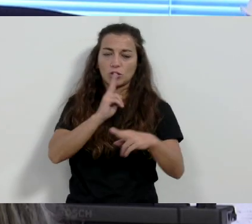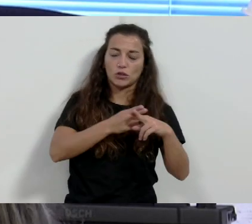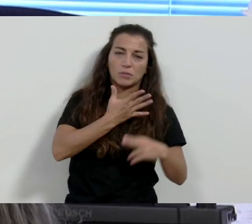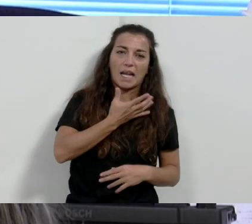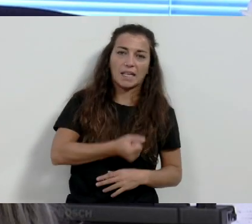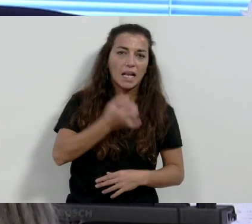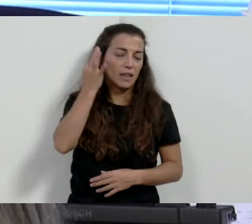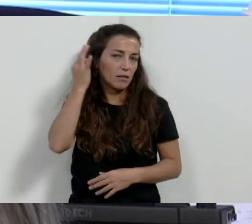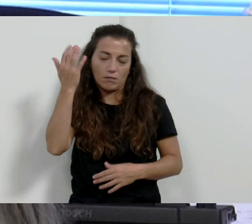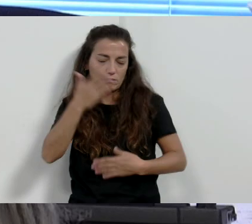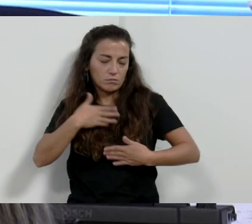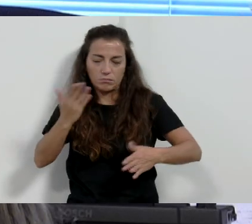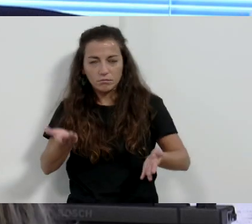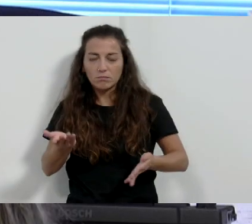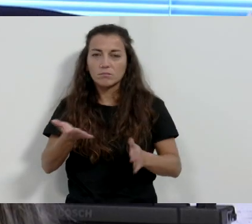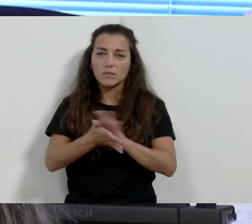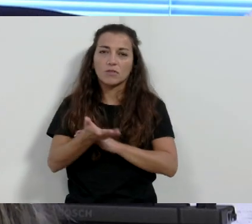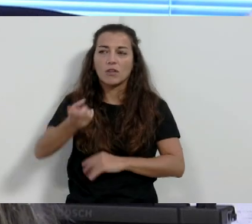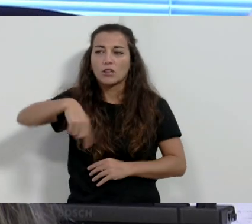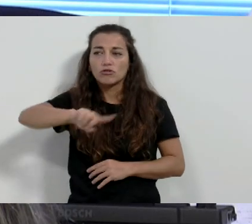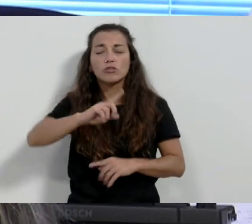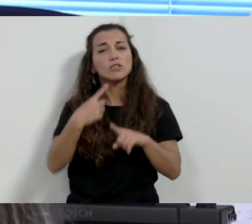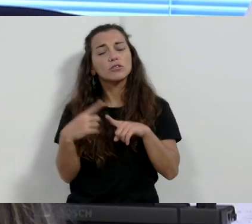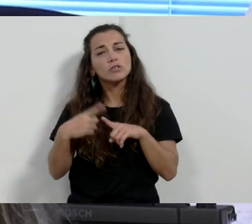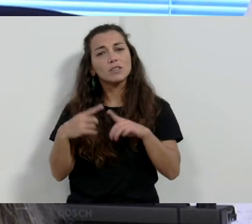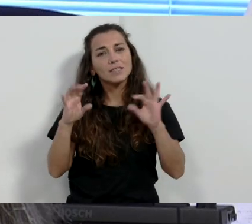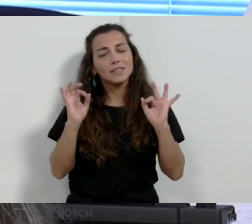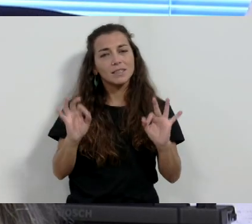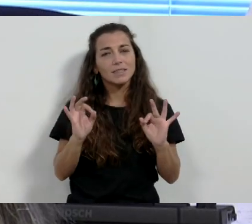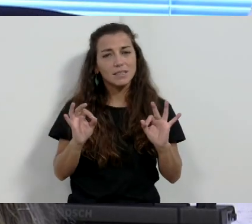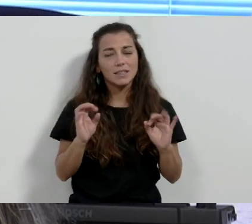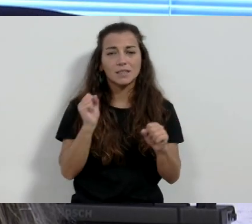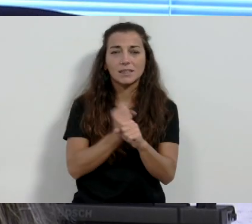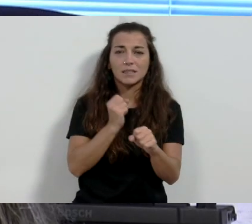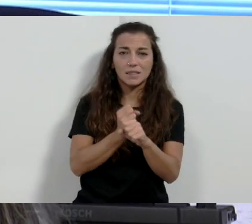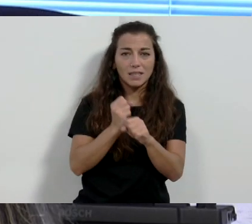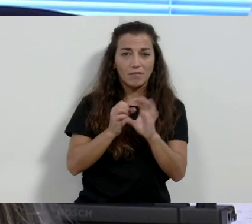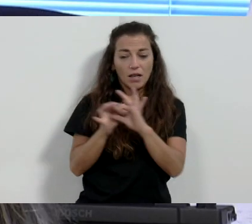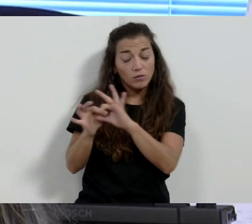y para nosotros todo lo que se produce a tenor de nuestro trabajo pues es de la